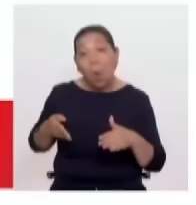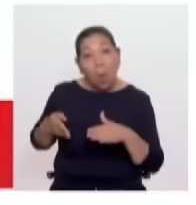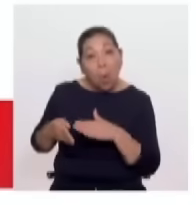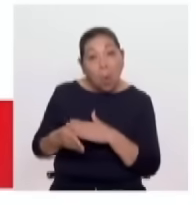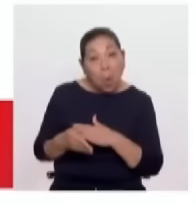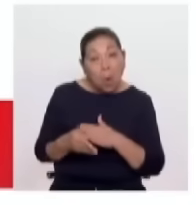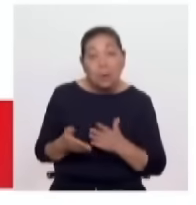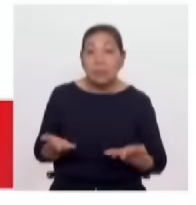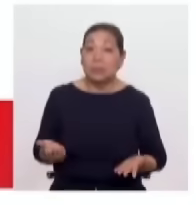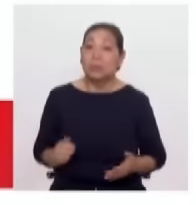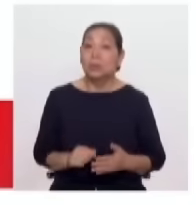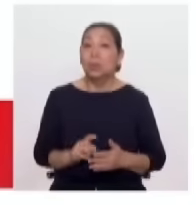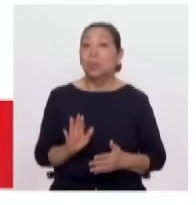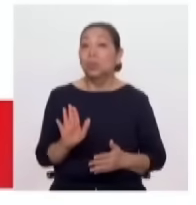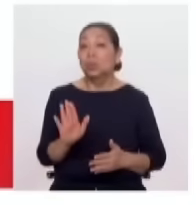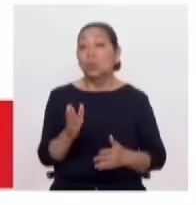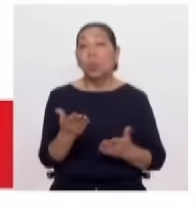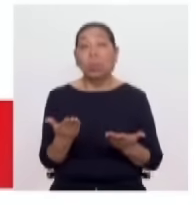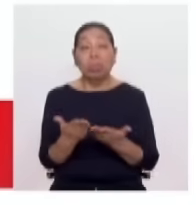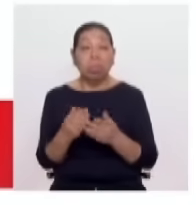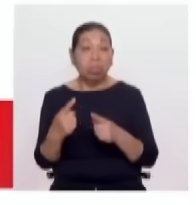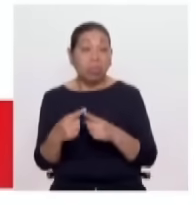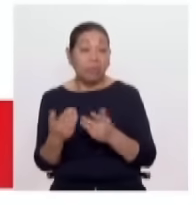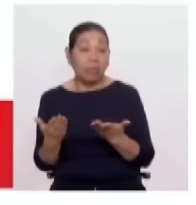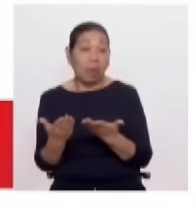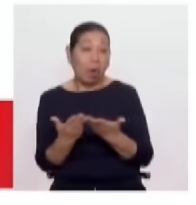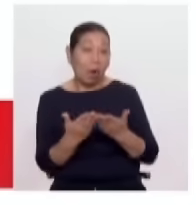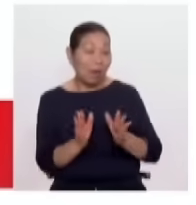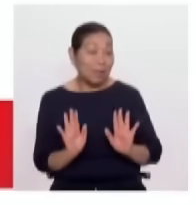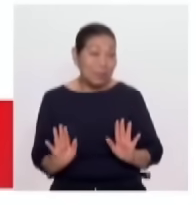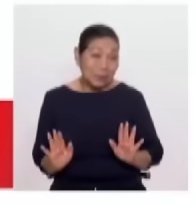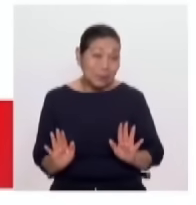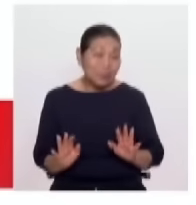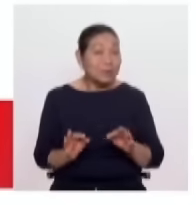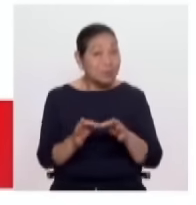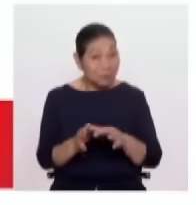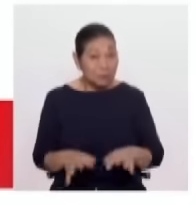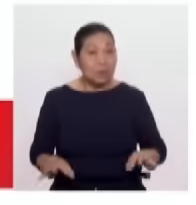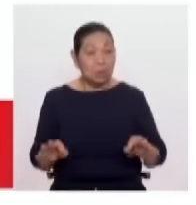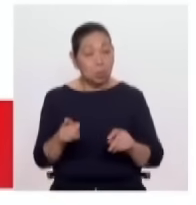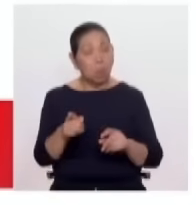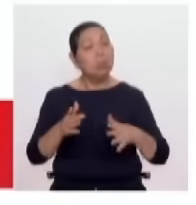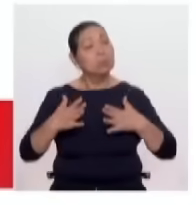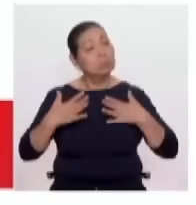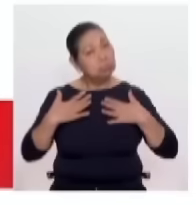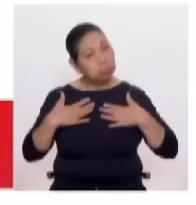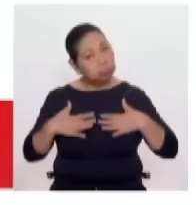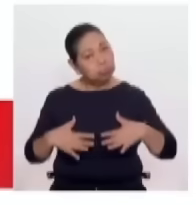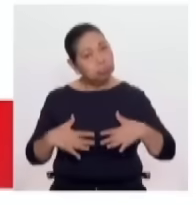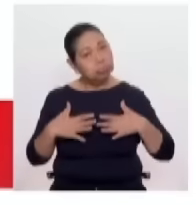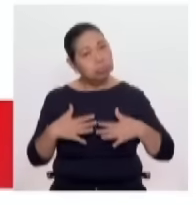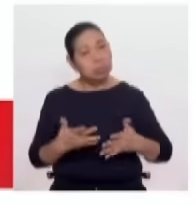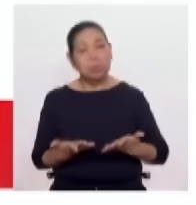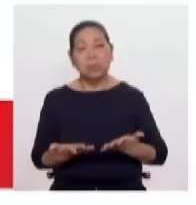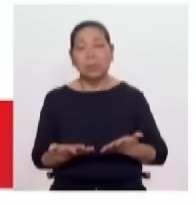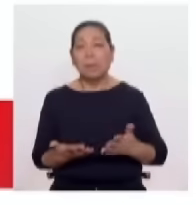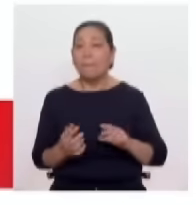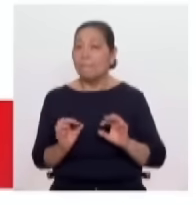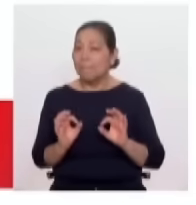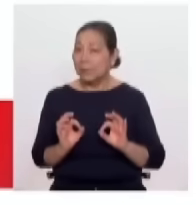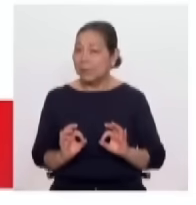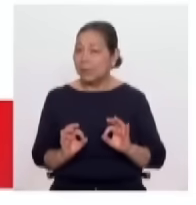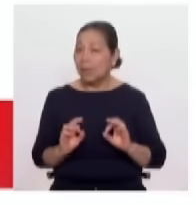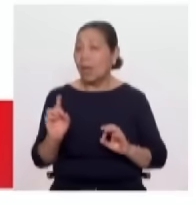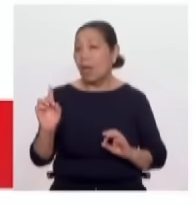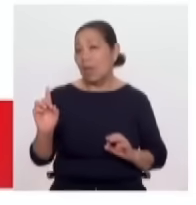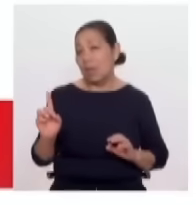ingresando a sus instituciones educativas. Es importante mantener la calma y realizar, participar